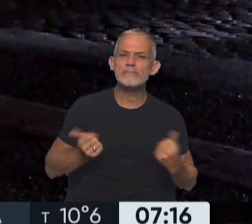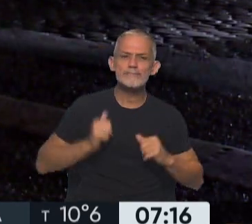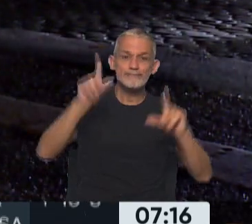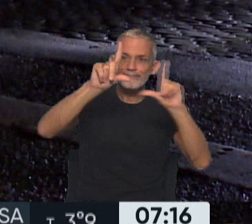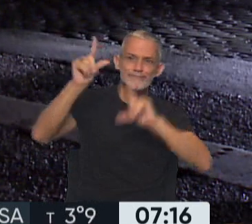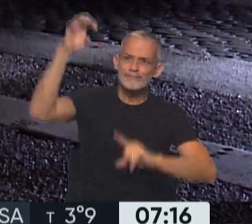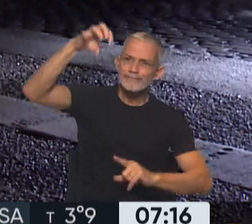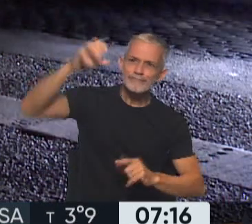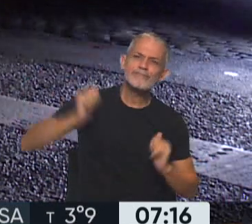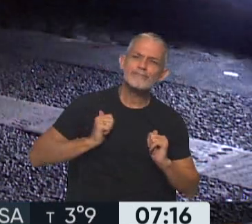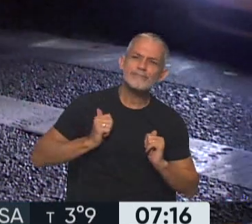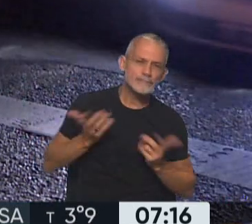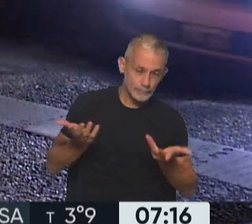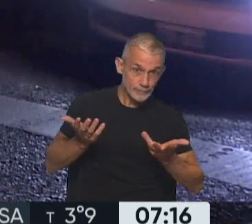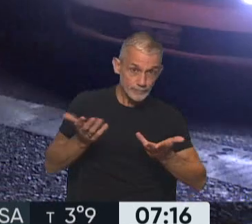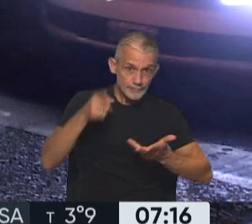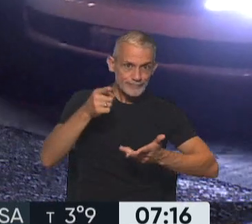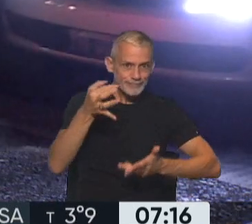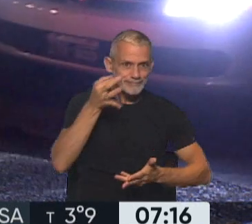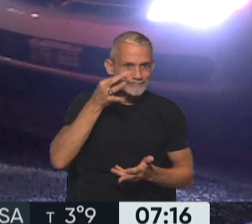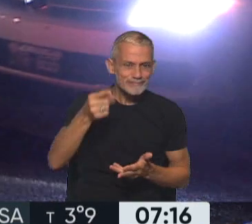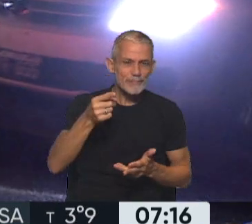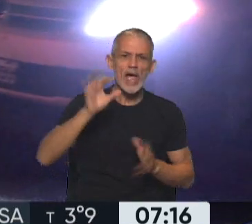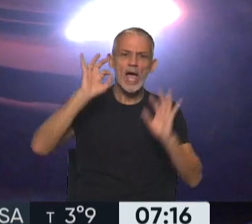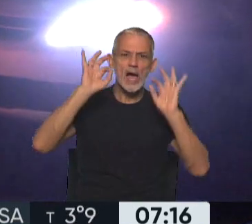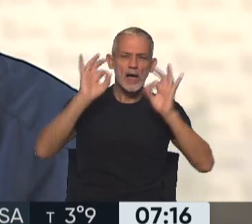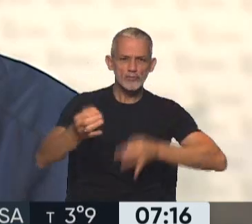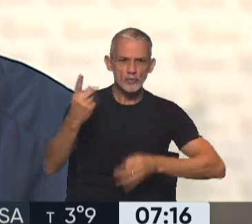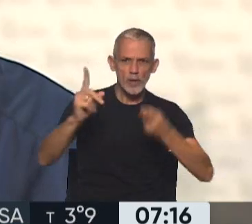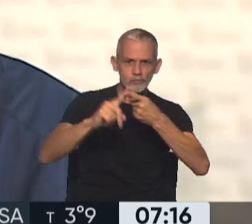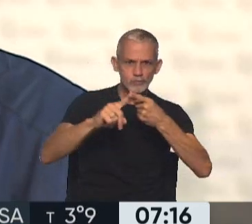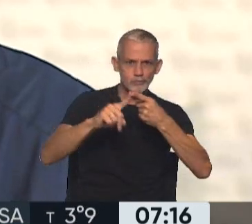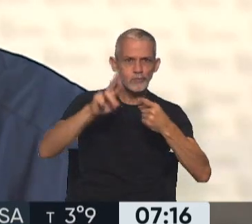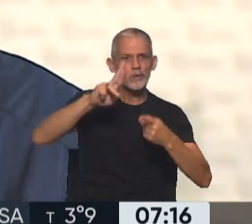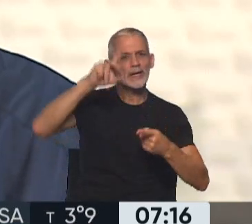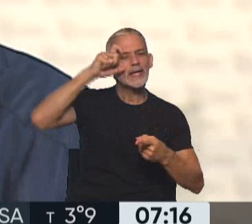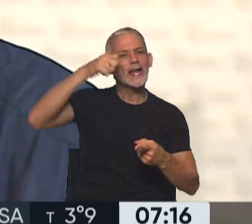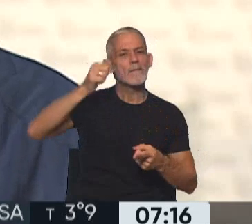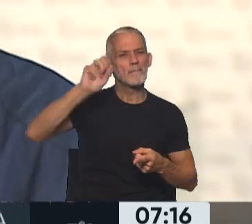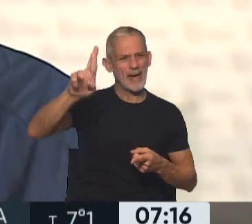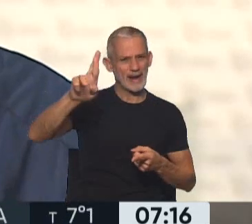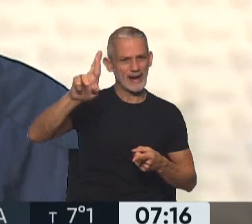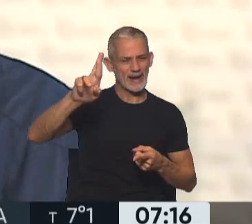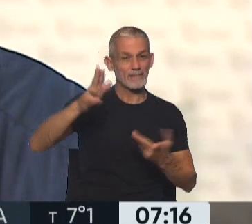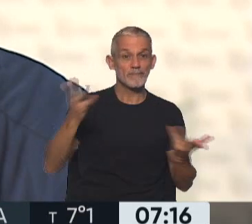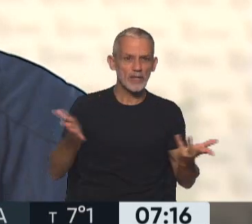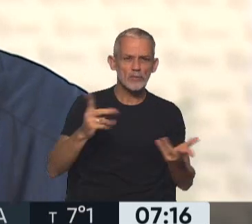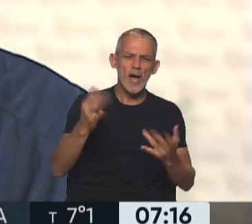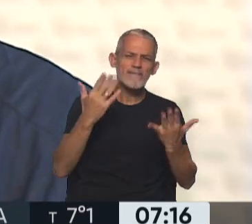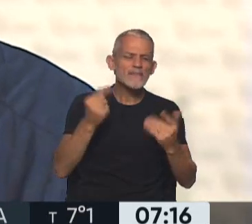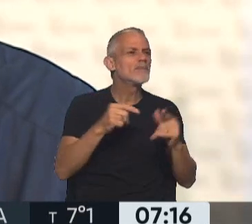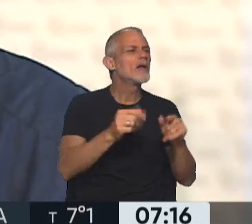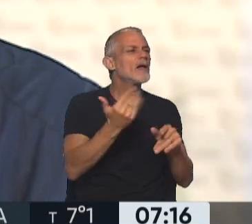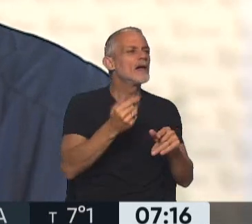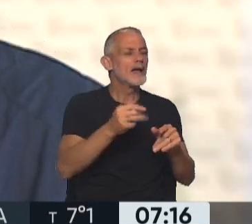Urbano y en ese procedimiento se enteró que había un convenio con el RENAPER. En ese contexto solicitó información al